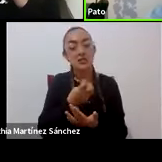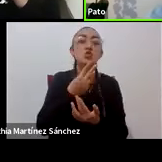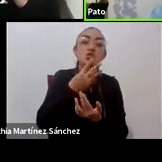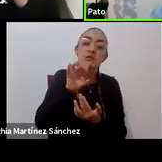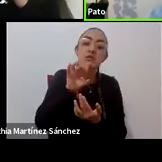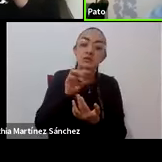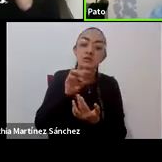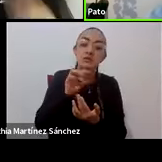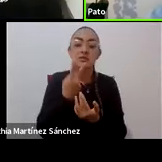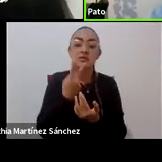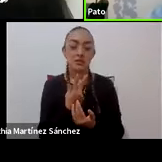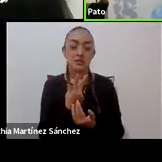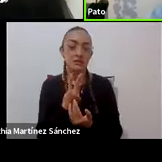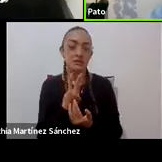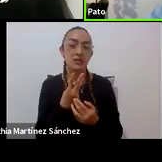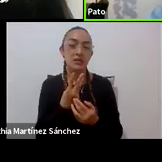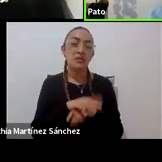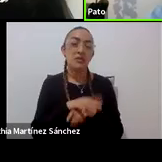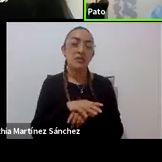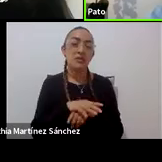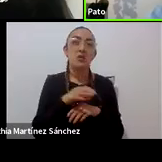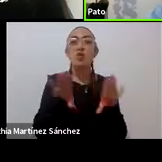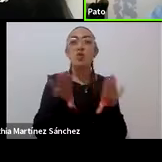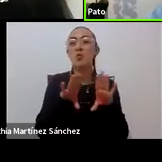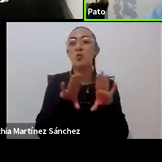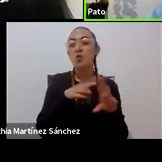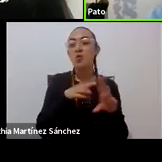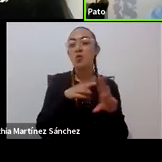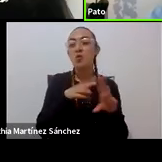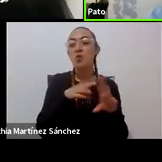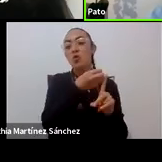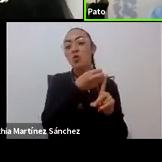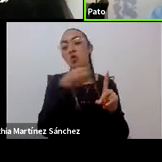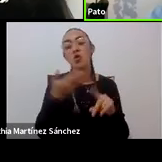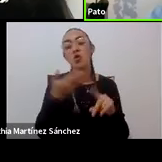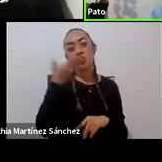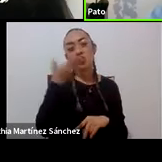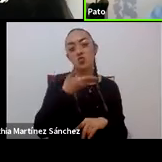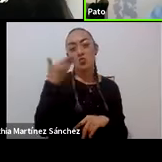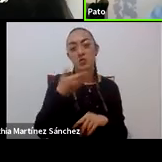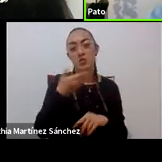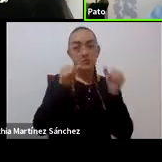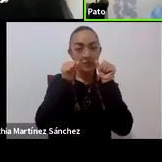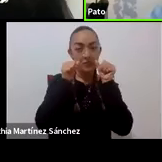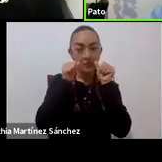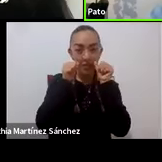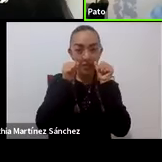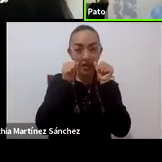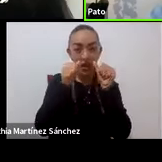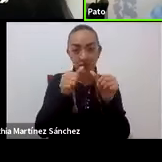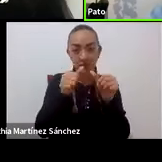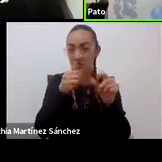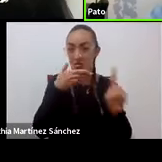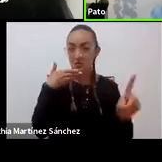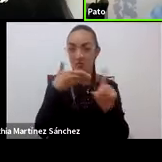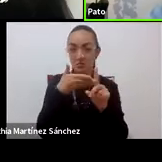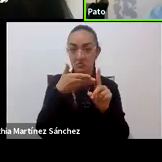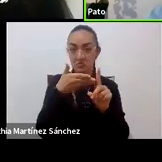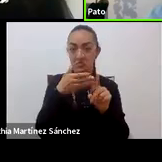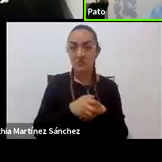como un mantra, que creo que muchos de aquí lo sabemos, ¿no? Atender las causas, ¿no? Creo